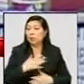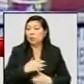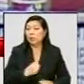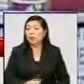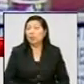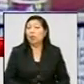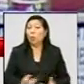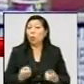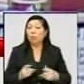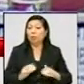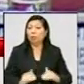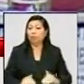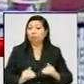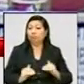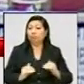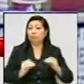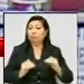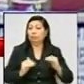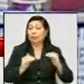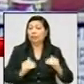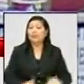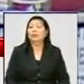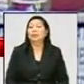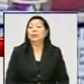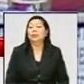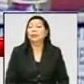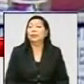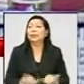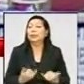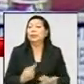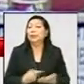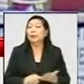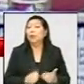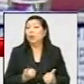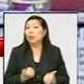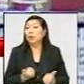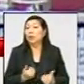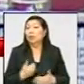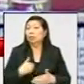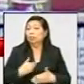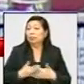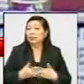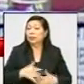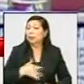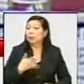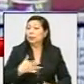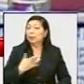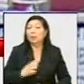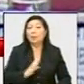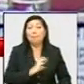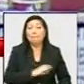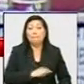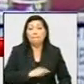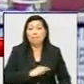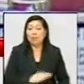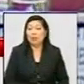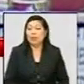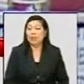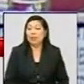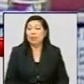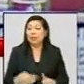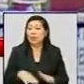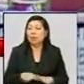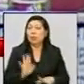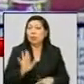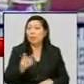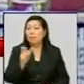su crecimiento, en su desarrollo físico. Y esto con otro tipo de consecuencias emocionales y morales, inclusive sobre